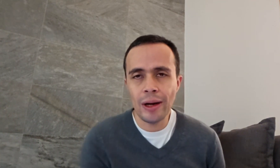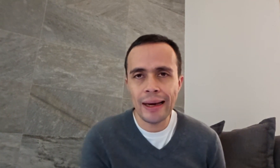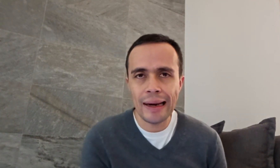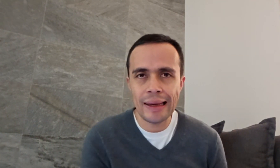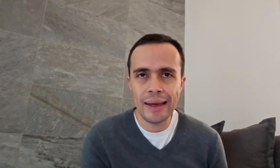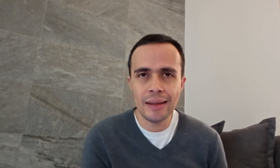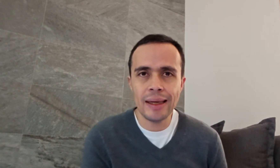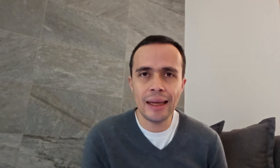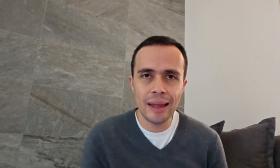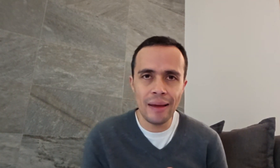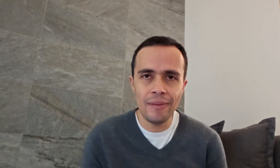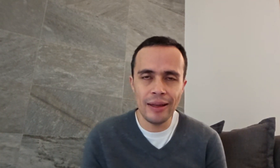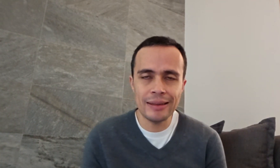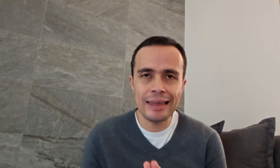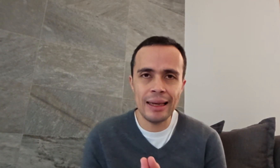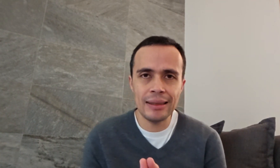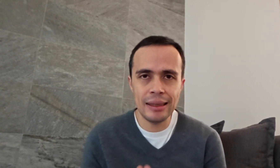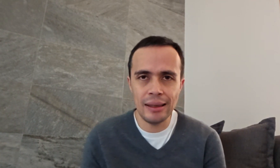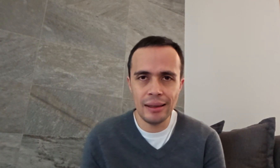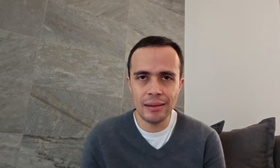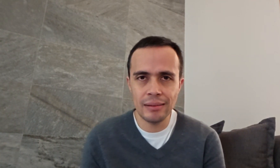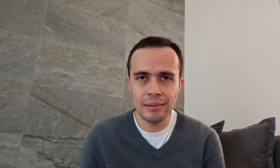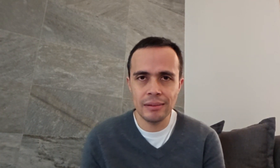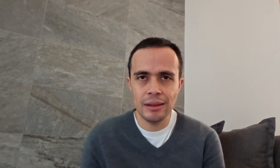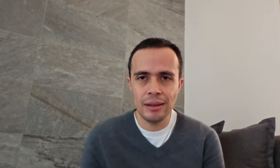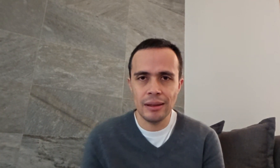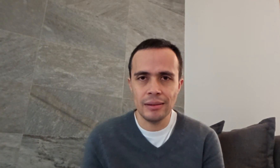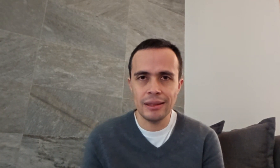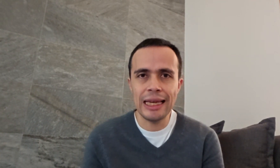por la oligarquía, y que debe decidir